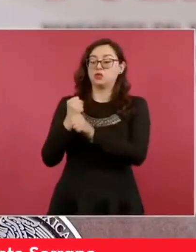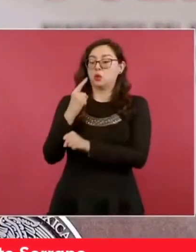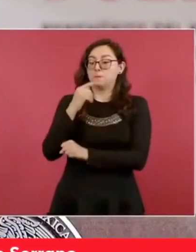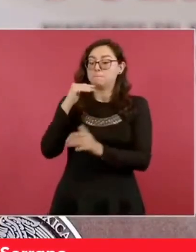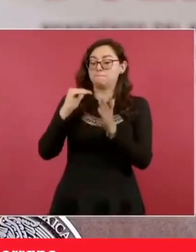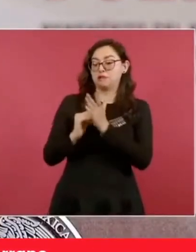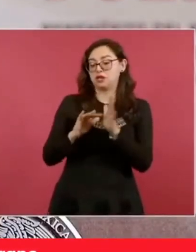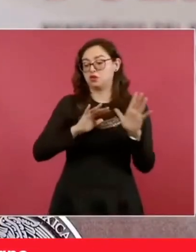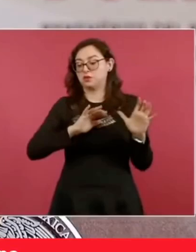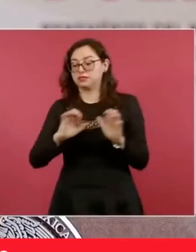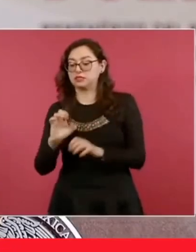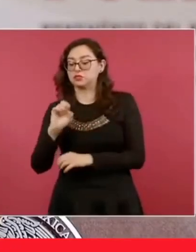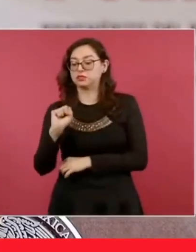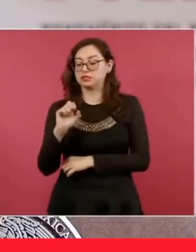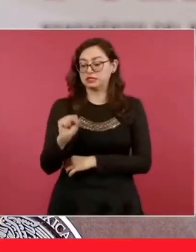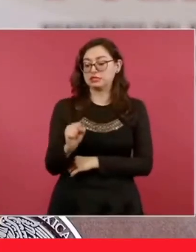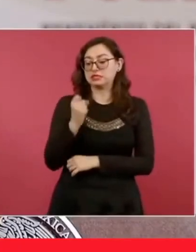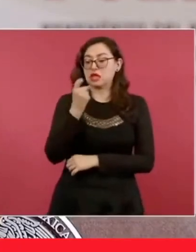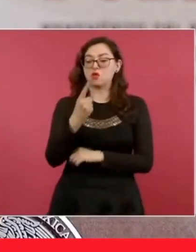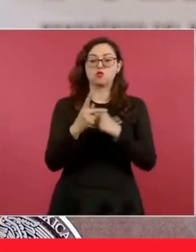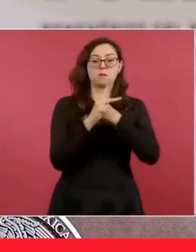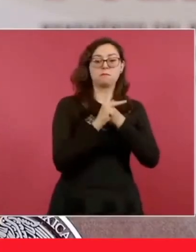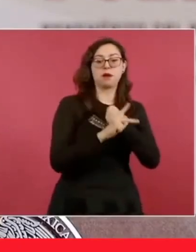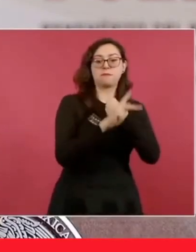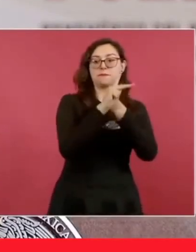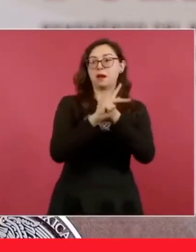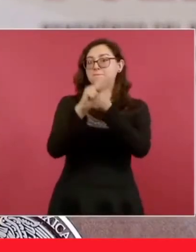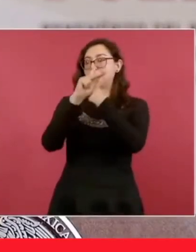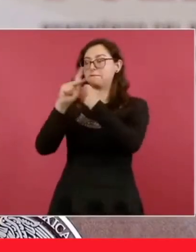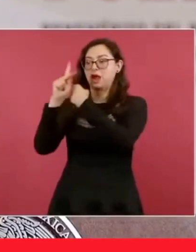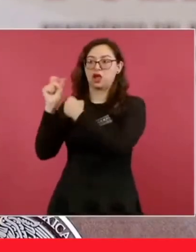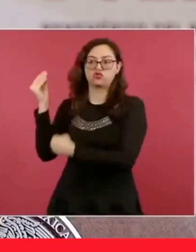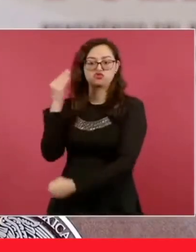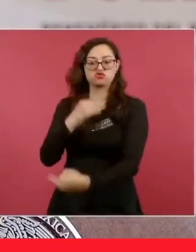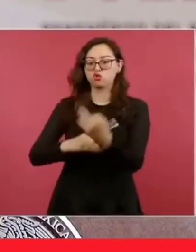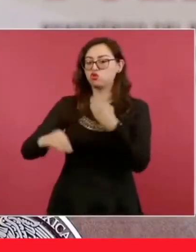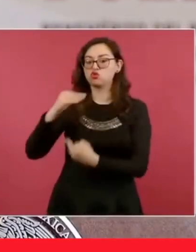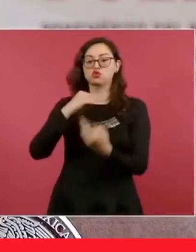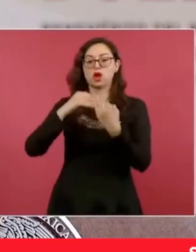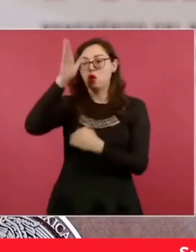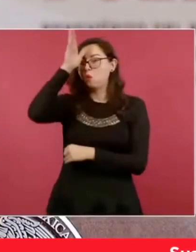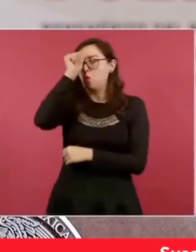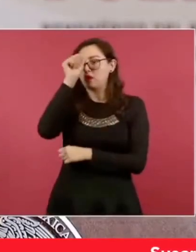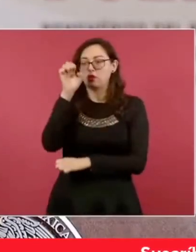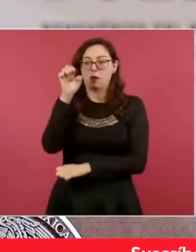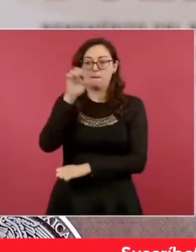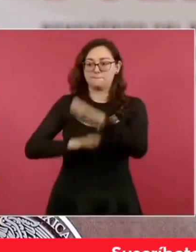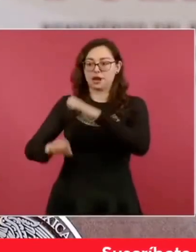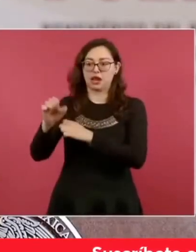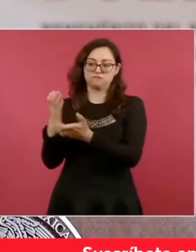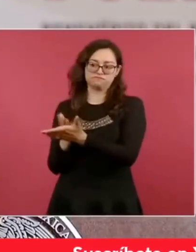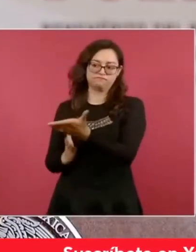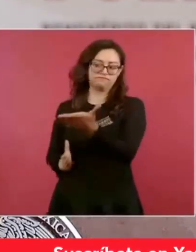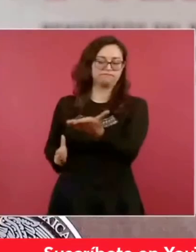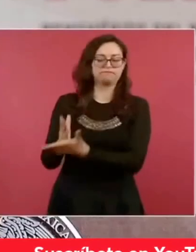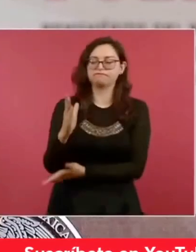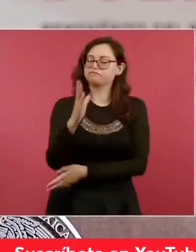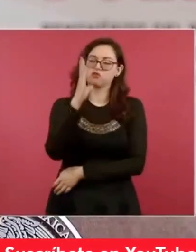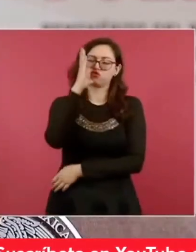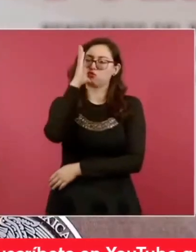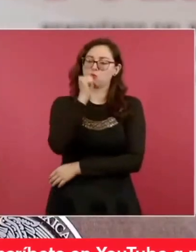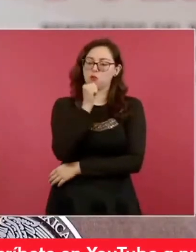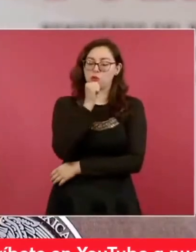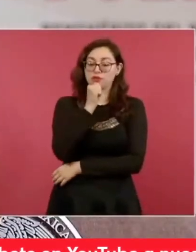parte de las normas asumidas por los países en la región, dijo la Organización de Estados Americanos en